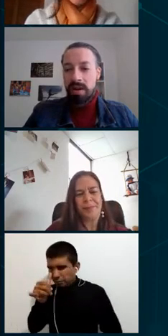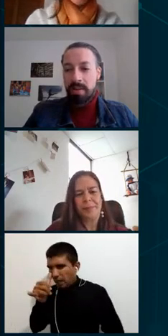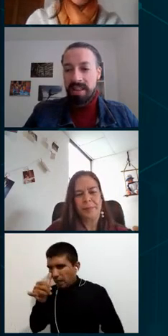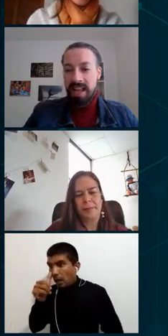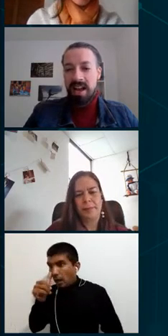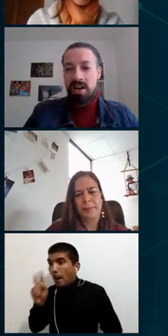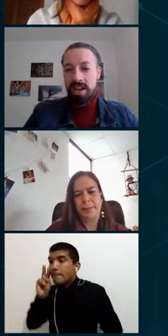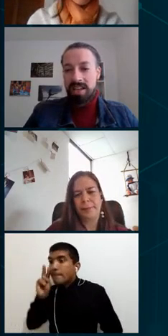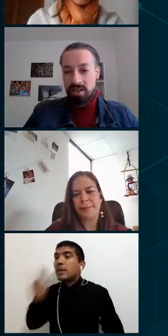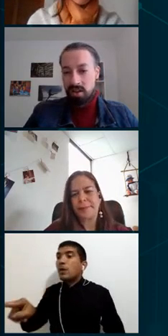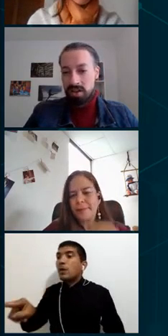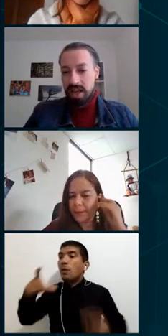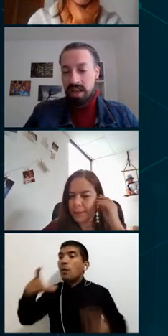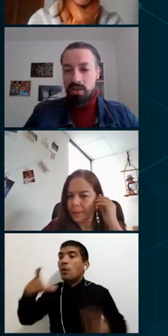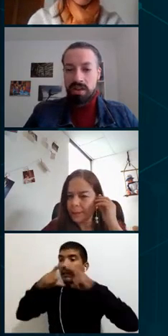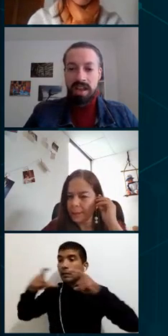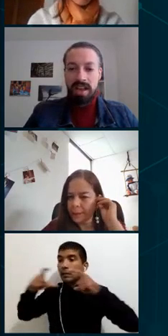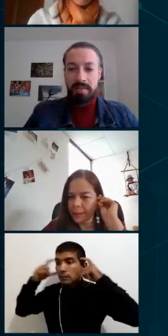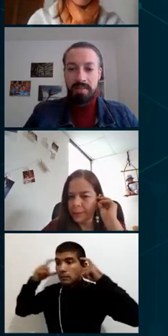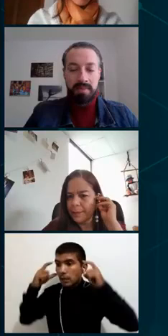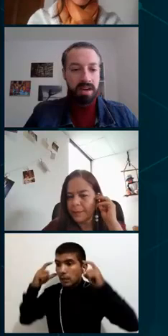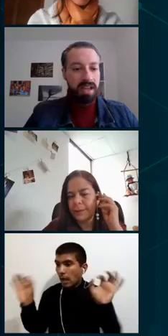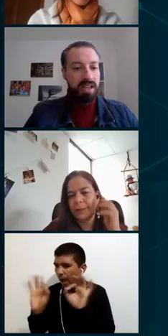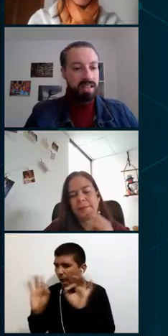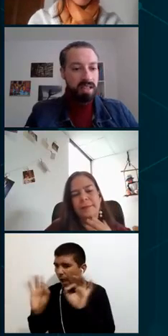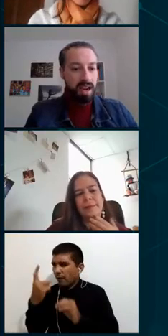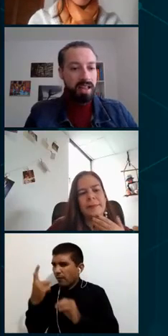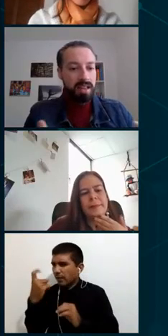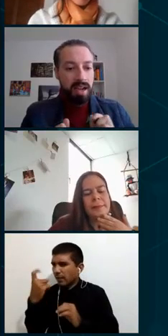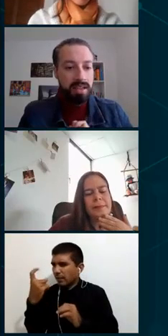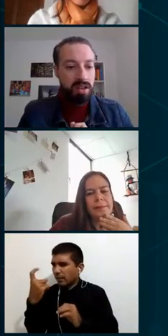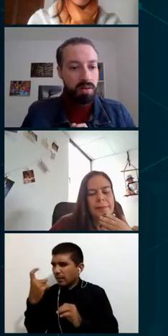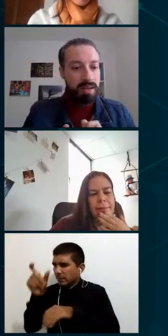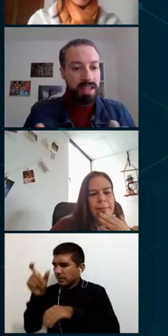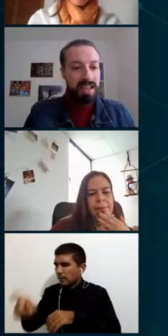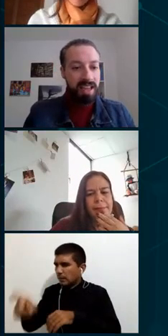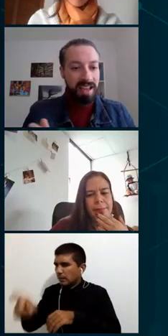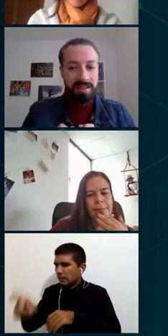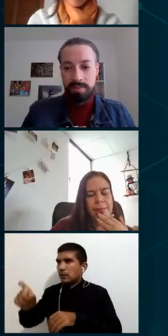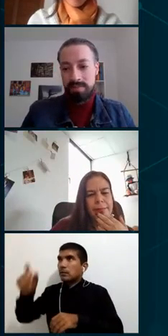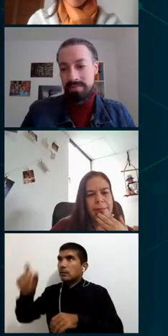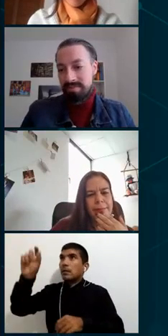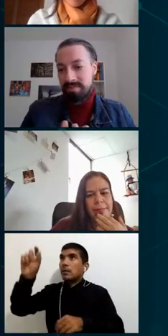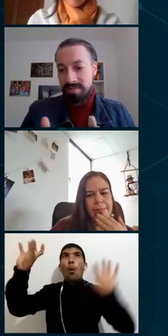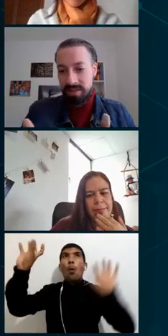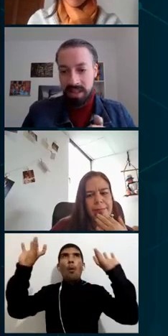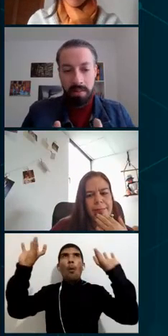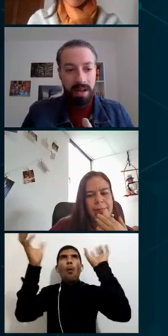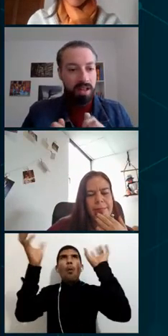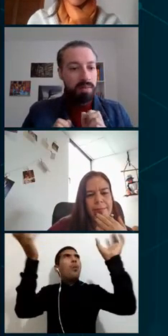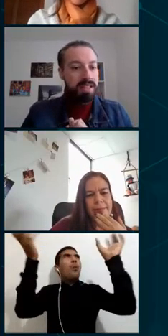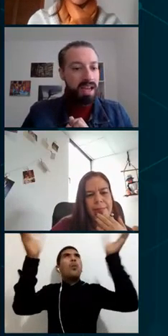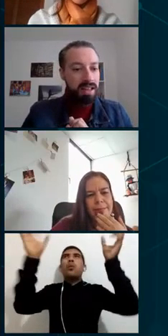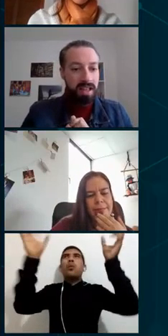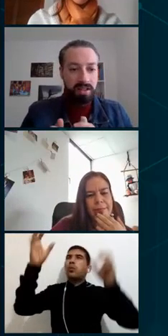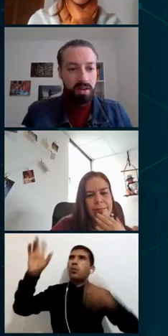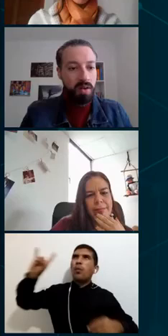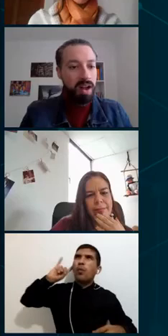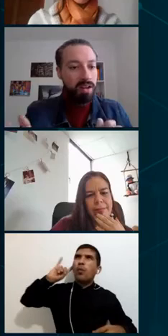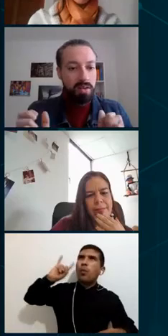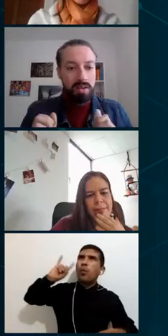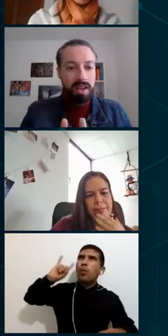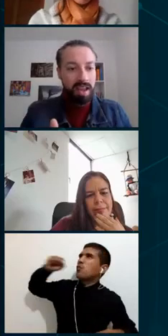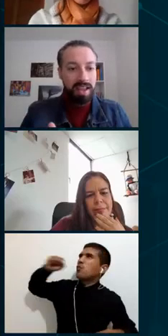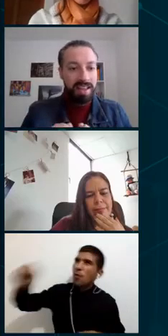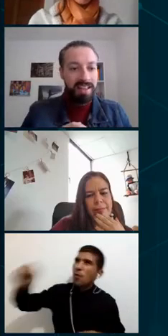lo complementaría con listo. No sé, que te registres a la entrada del centro comercial y que te mande un mensaje de texto